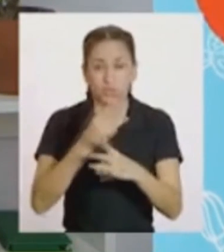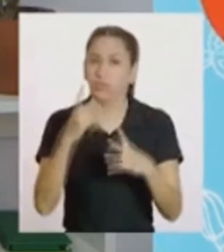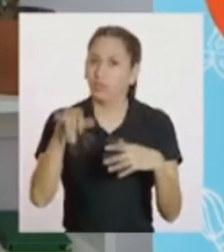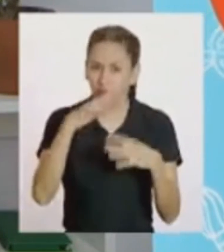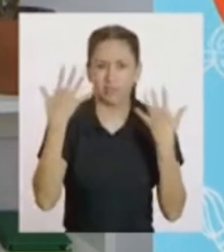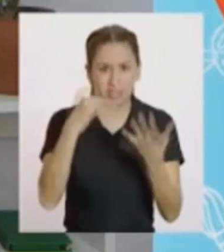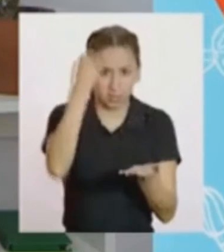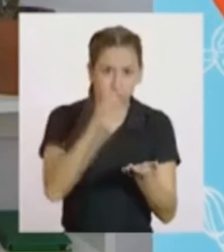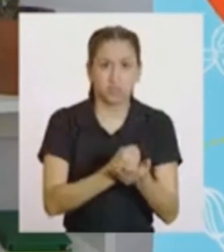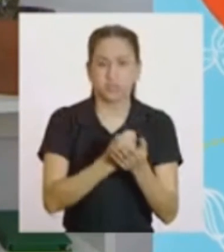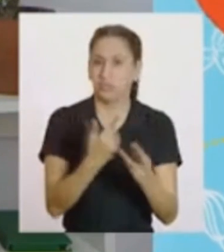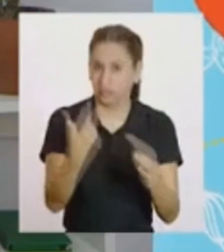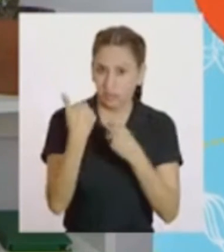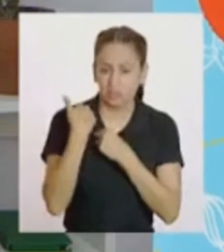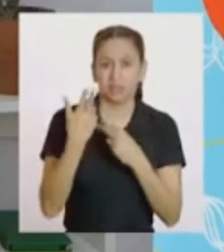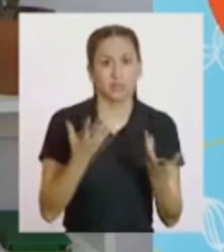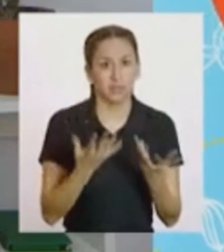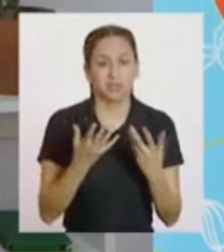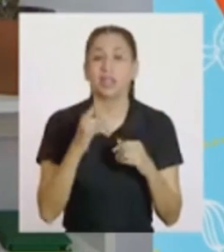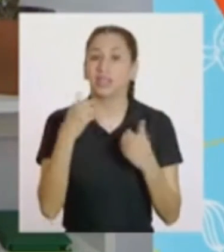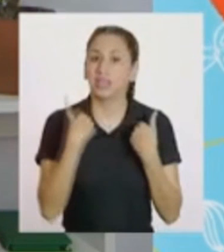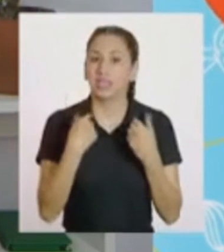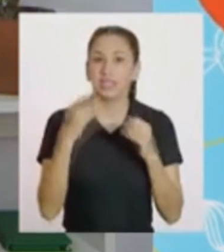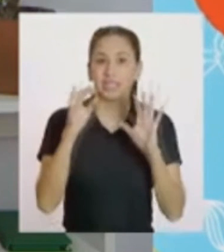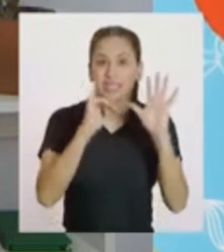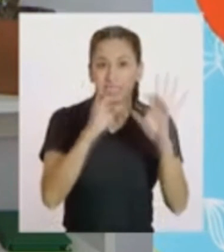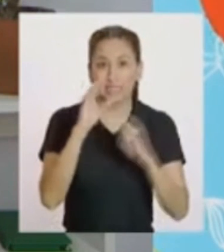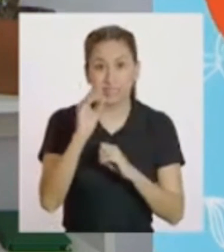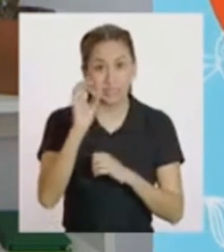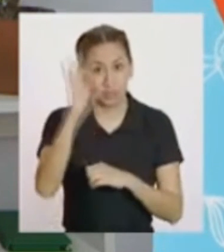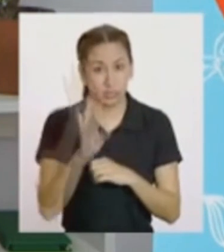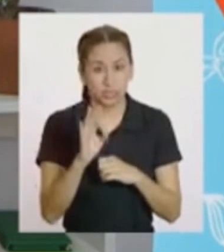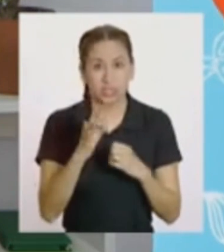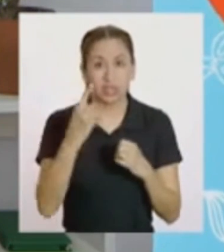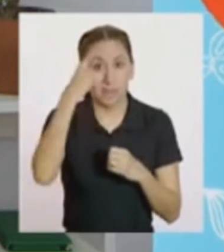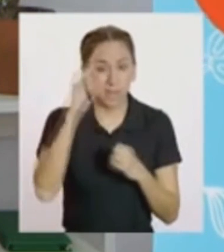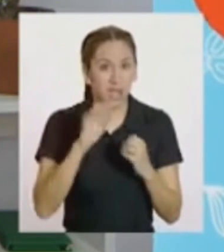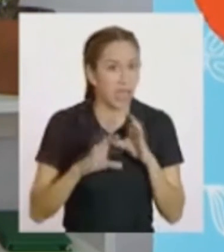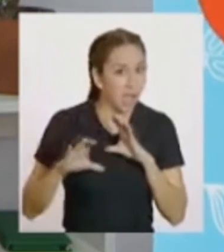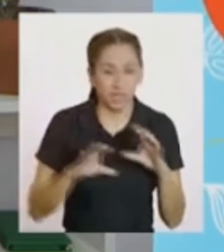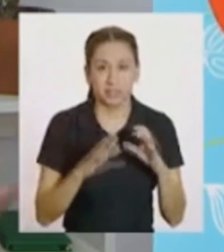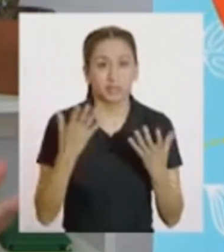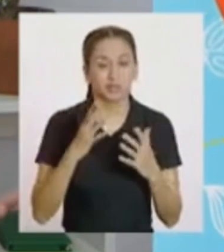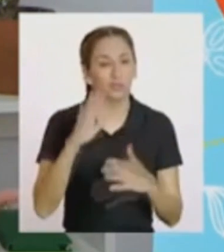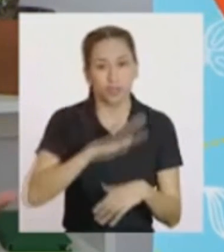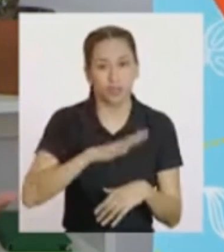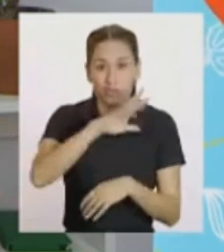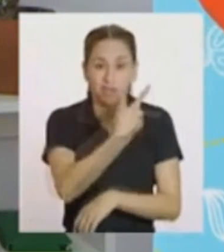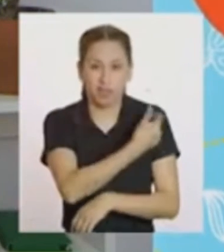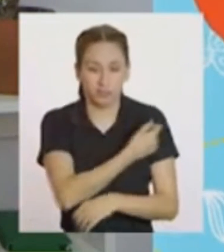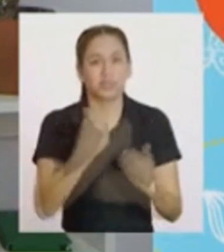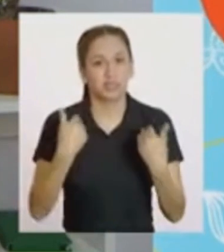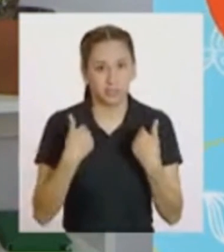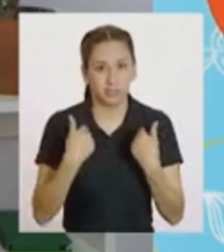la seguridad de que funcionan. Se requiere mínimo tener 60% de eficacia para que funcionen. Por lo tanto, todas las vacunas lo